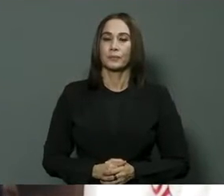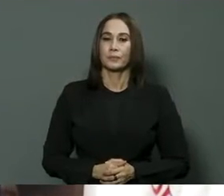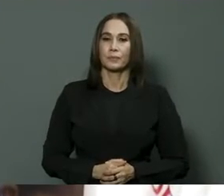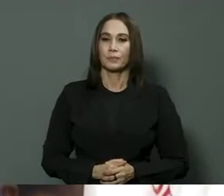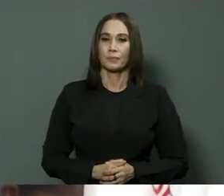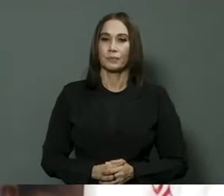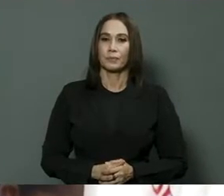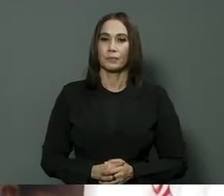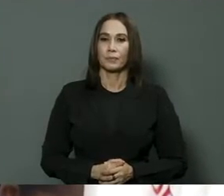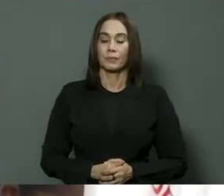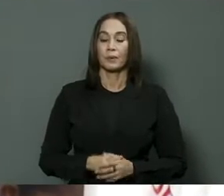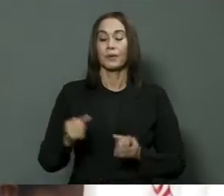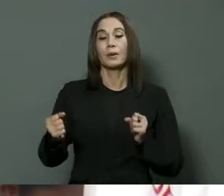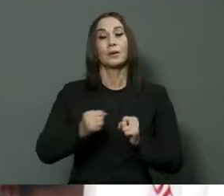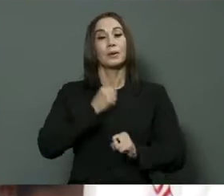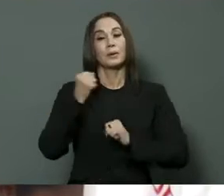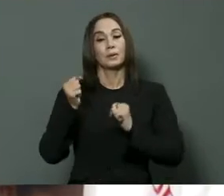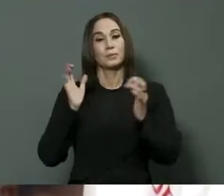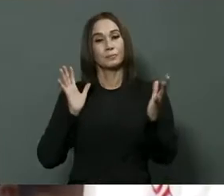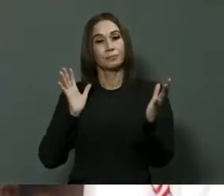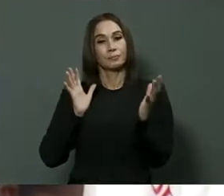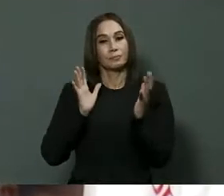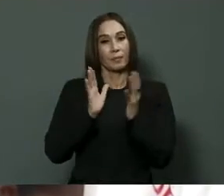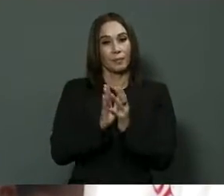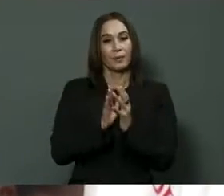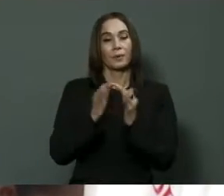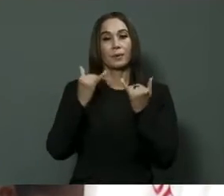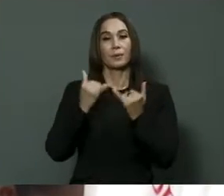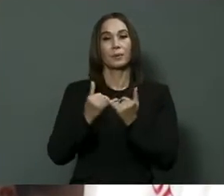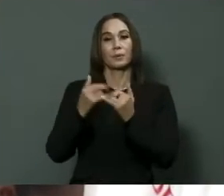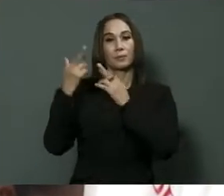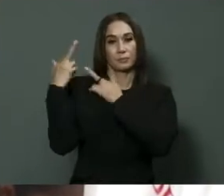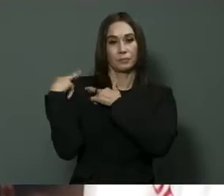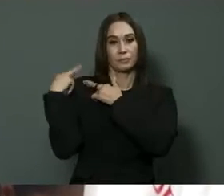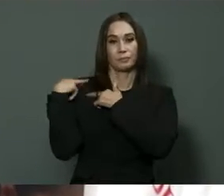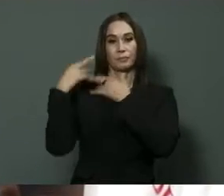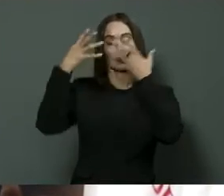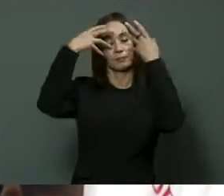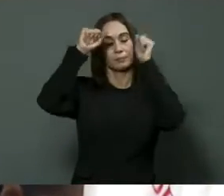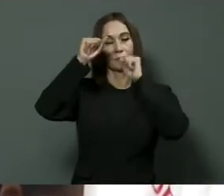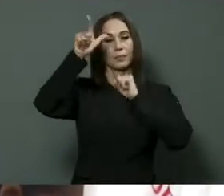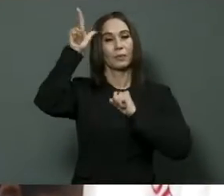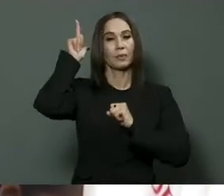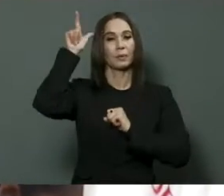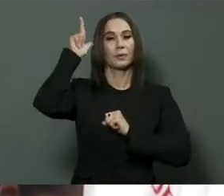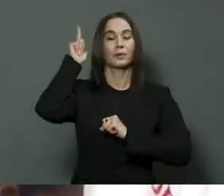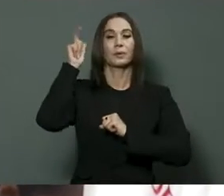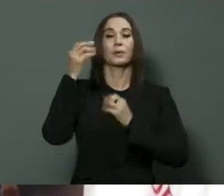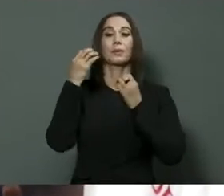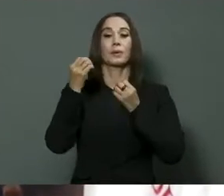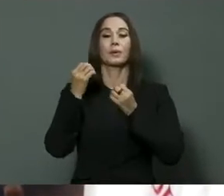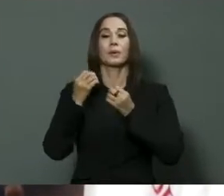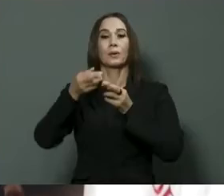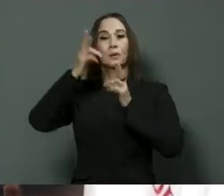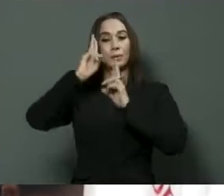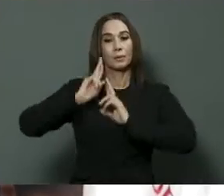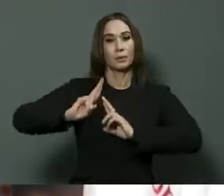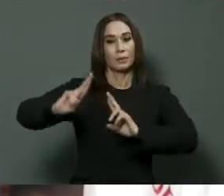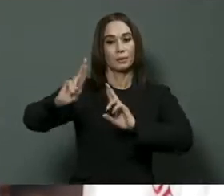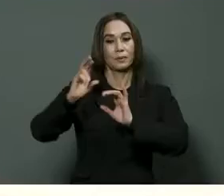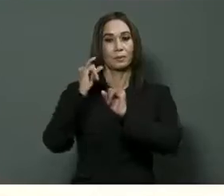enfrentando el presidente Luis Abinader a través del respeto